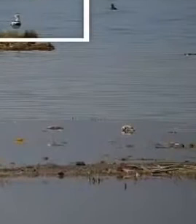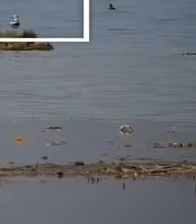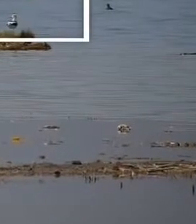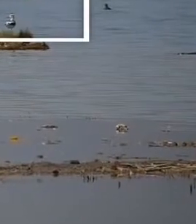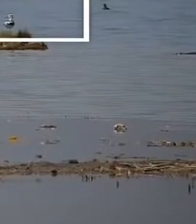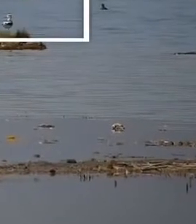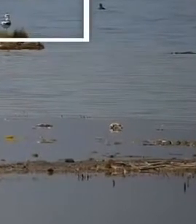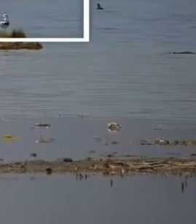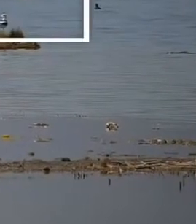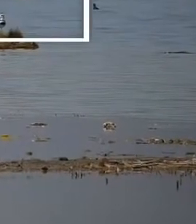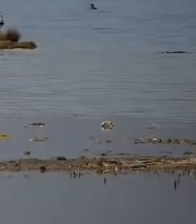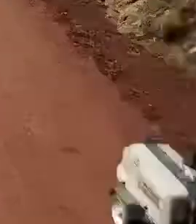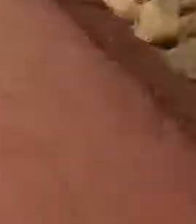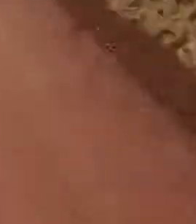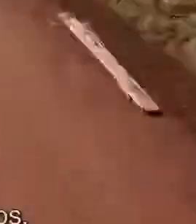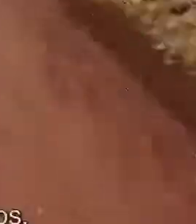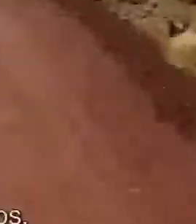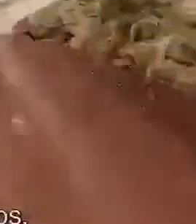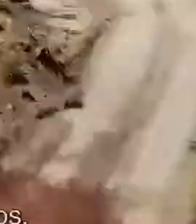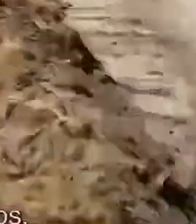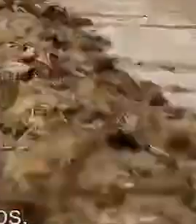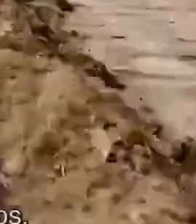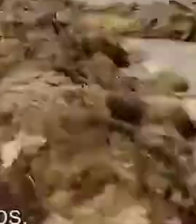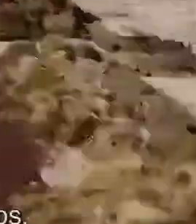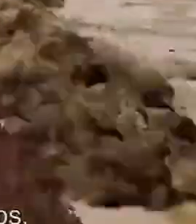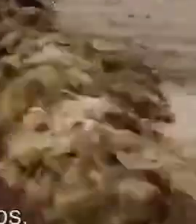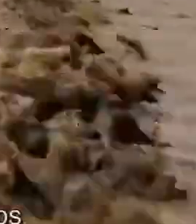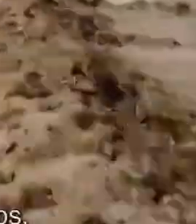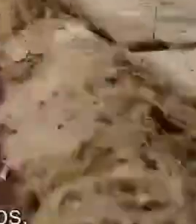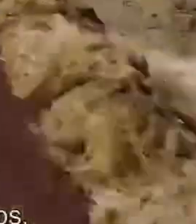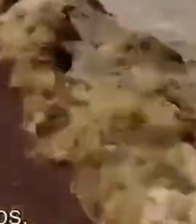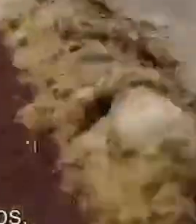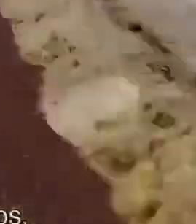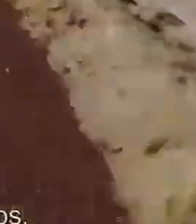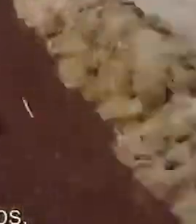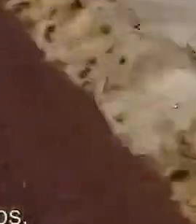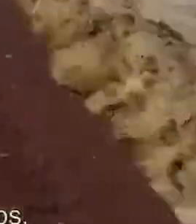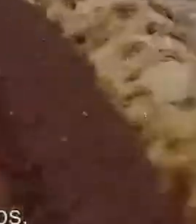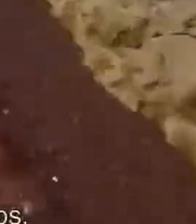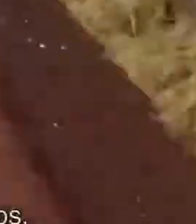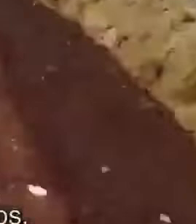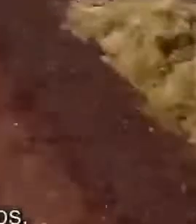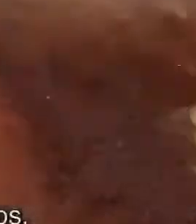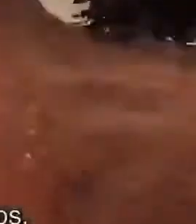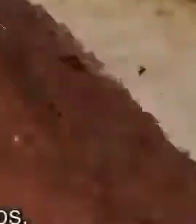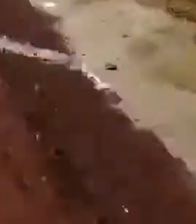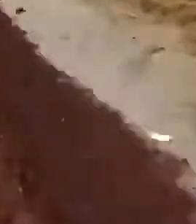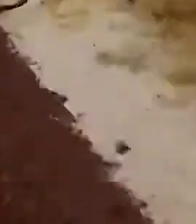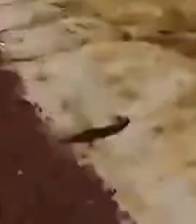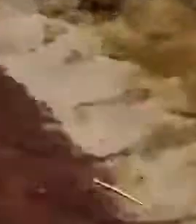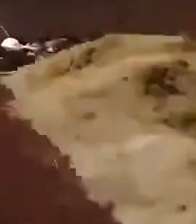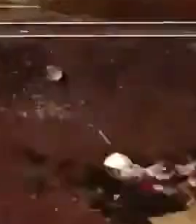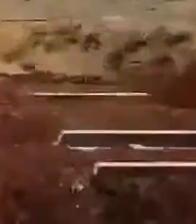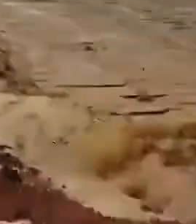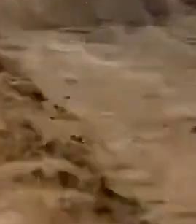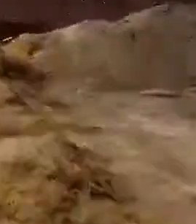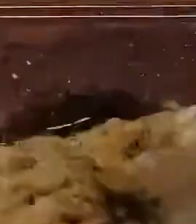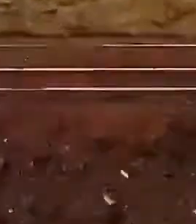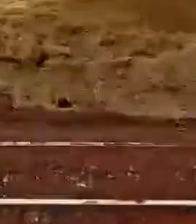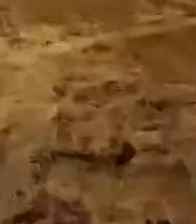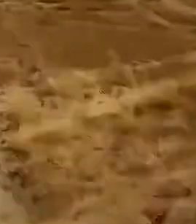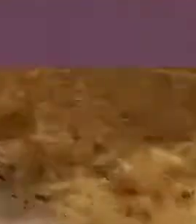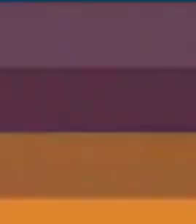Ciénega de San Juan, fase 1. Continúa el arrope de los bordos y se realizan los trabajos finales en caminos.